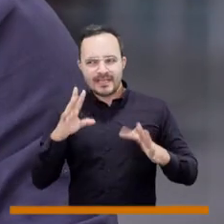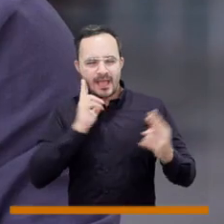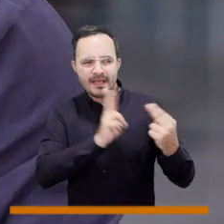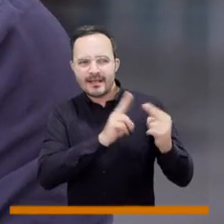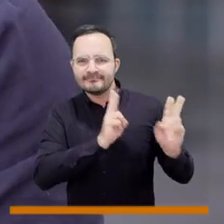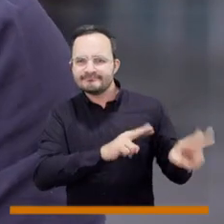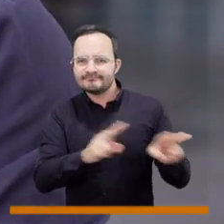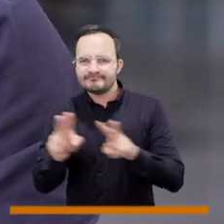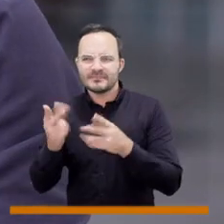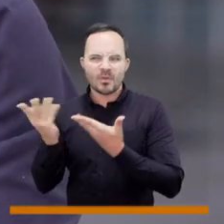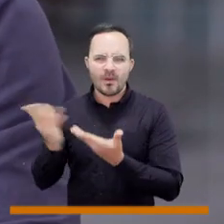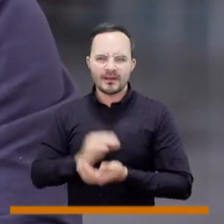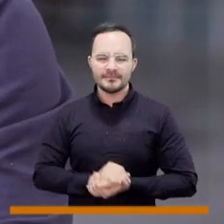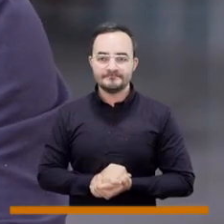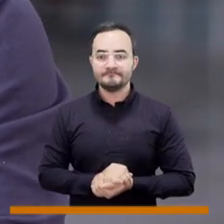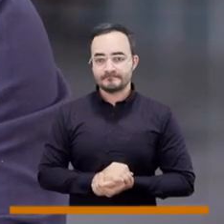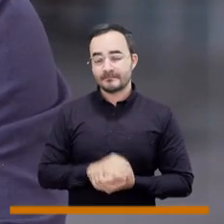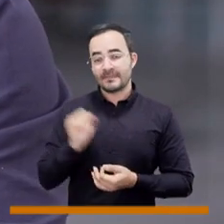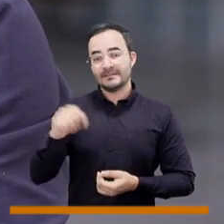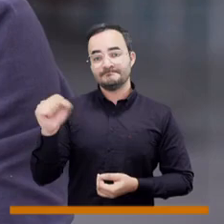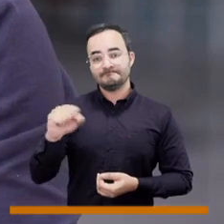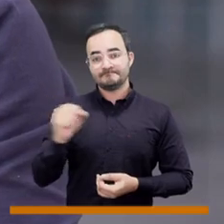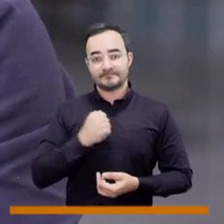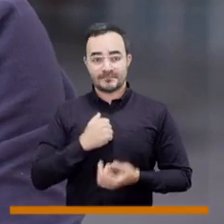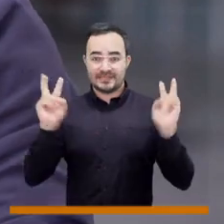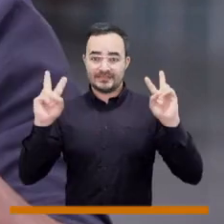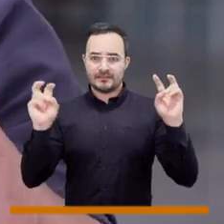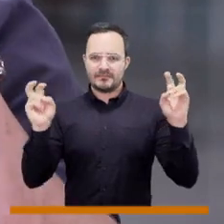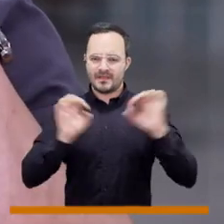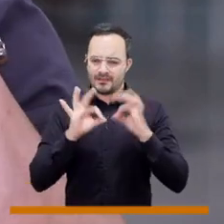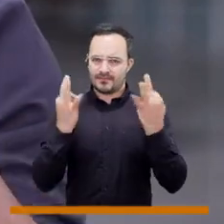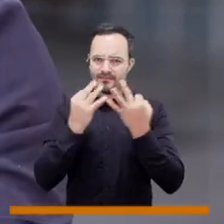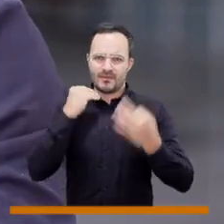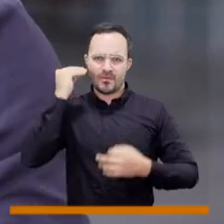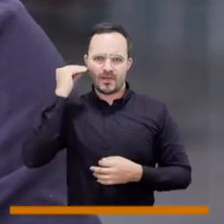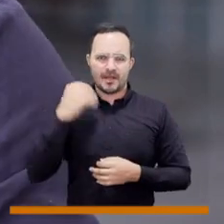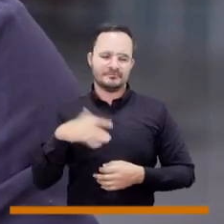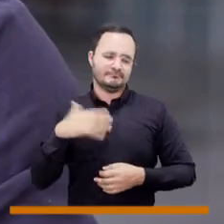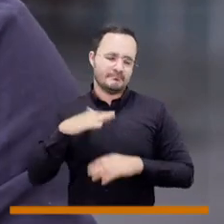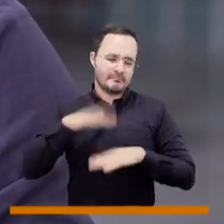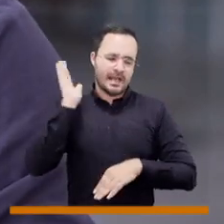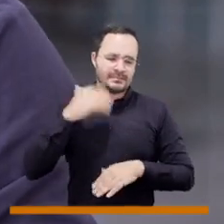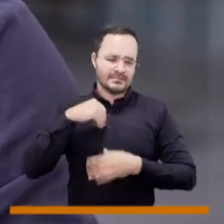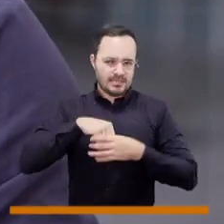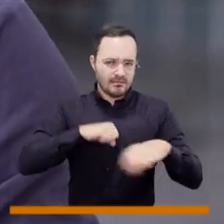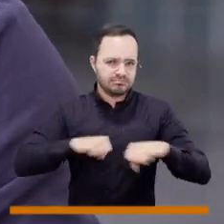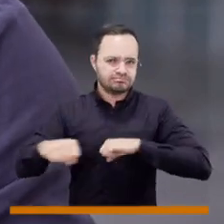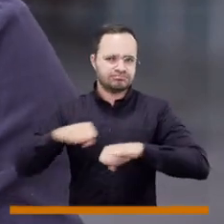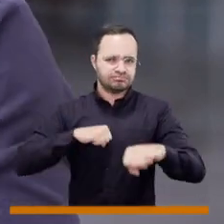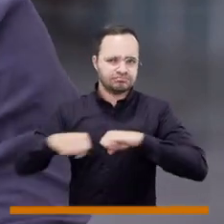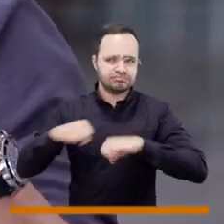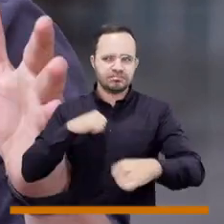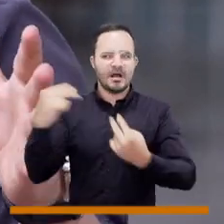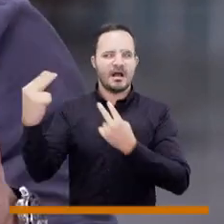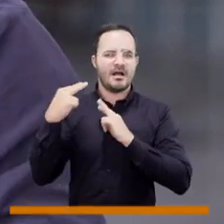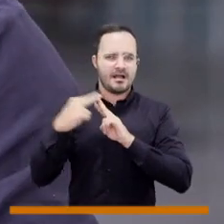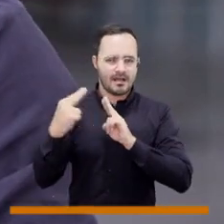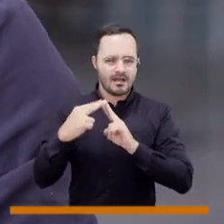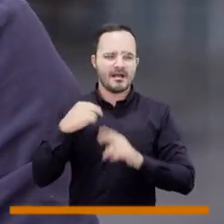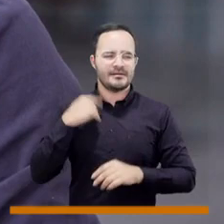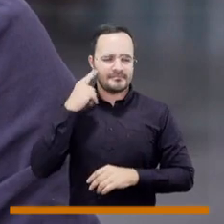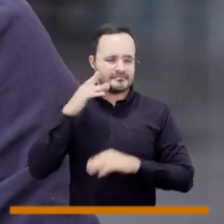Sí, realmente el tema de la familia ha sido una de nuestras banderas más importantes durante este